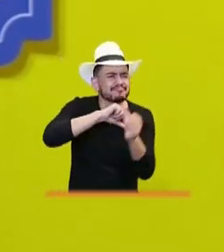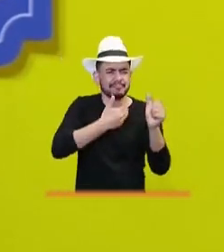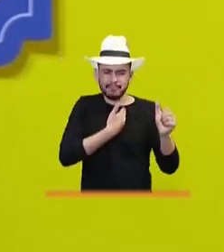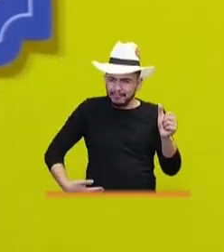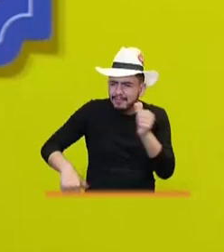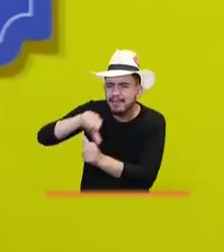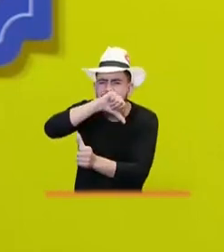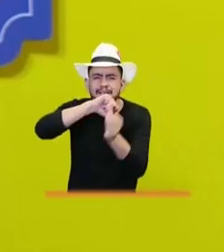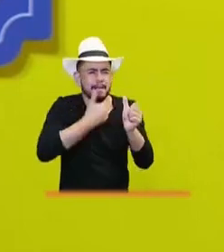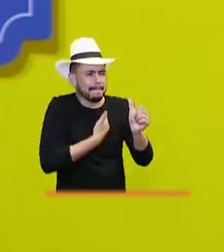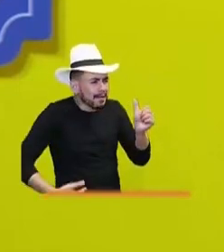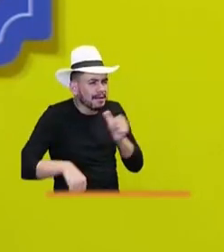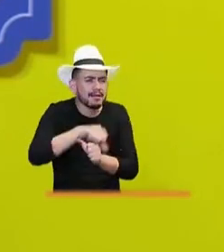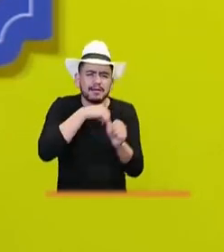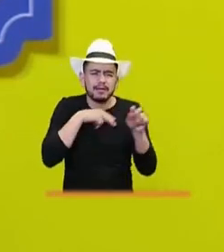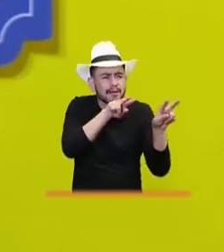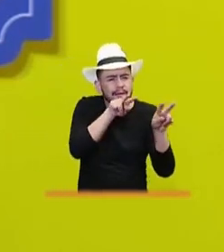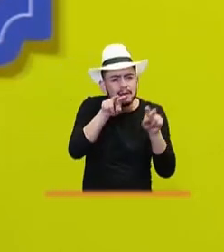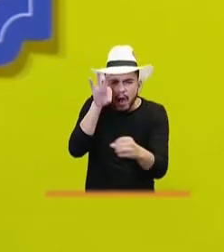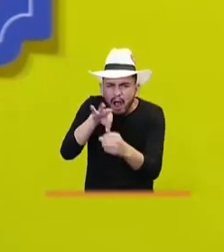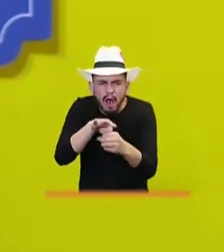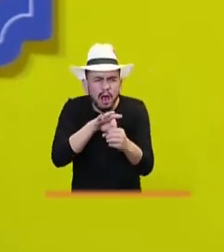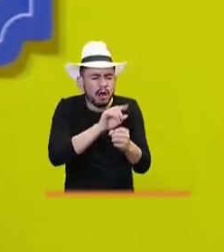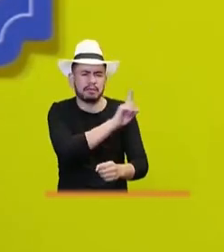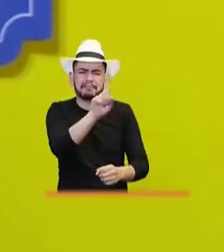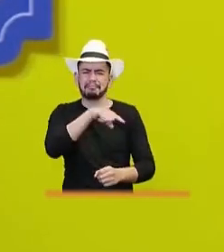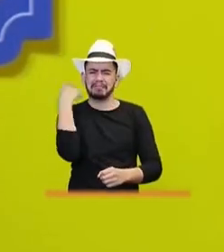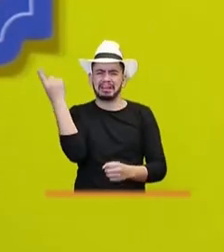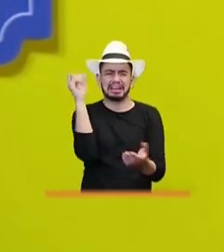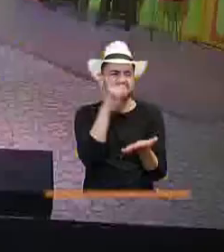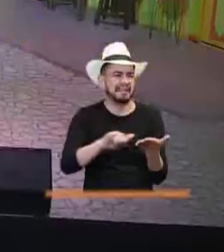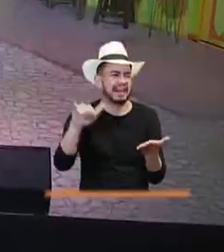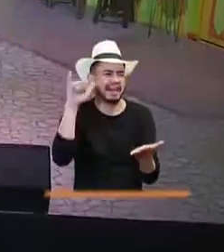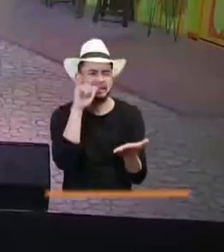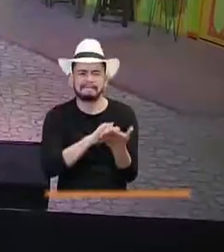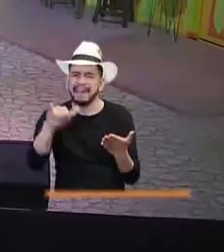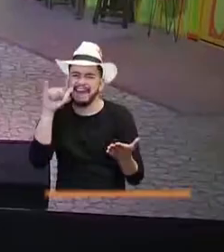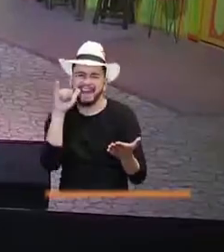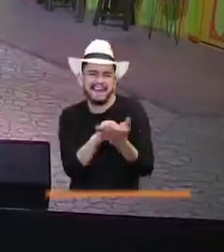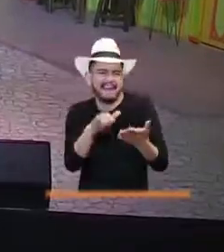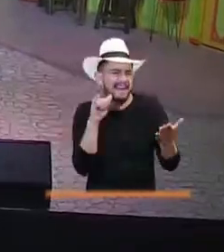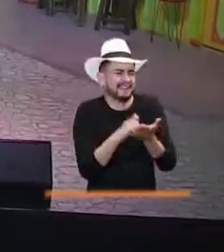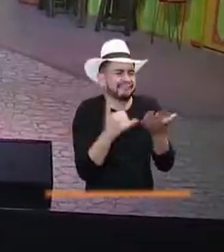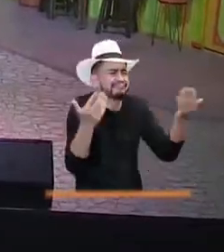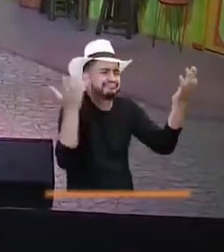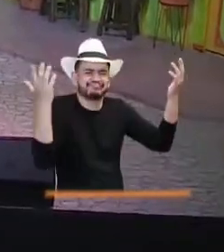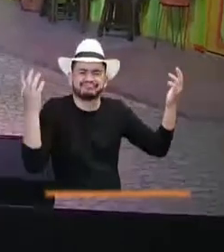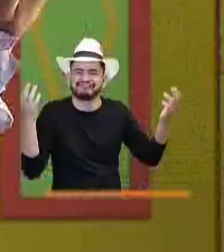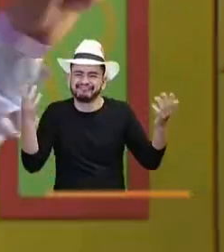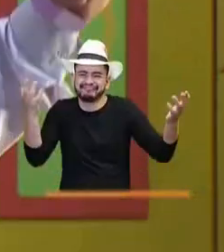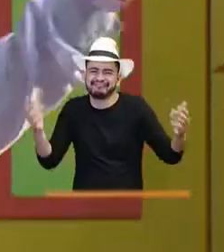siguen eligiendo y fracasan y fracasan. Donald Trump,